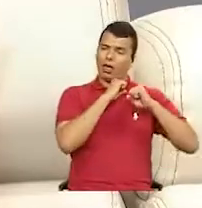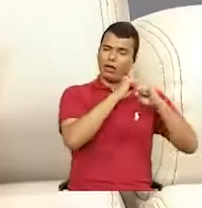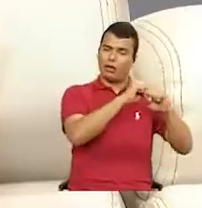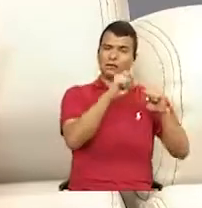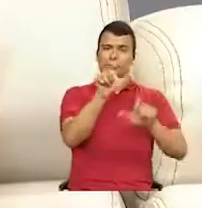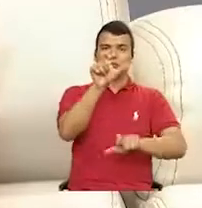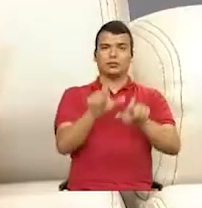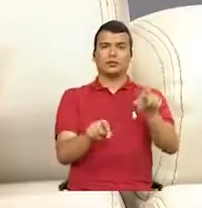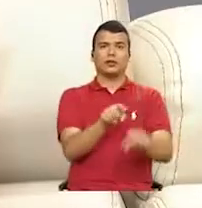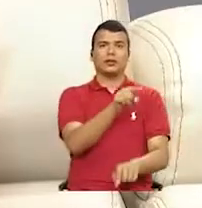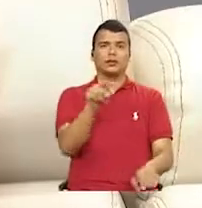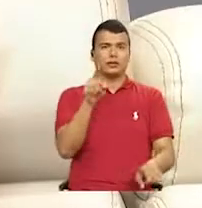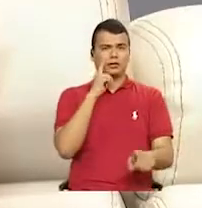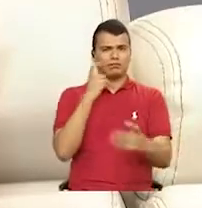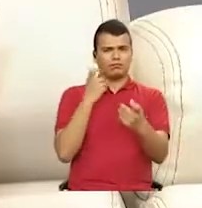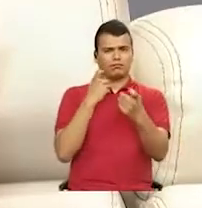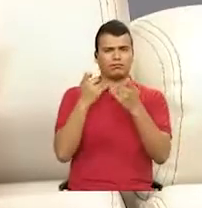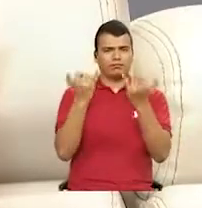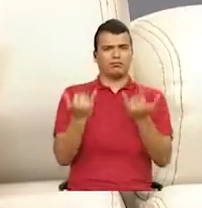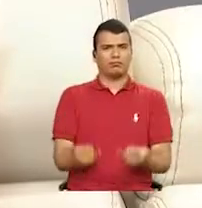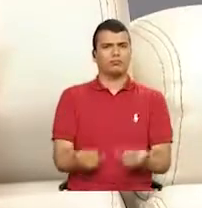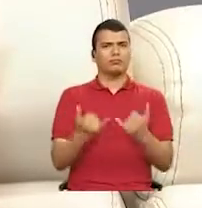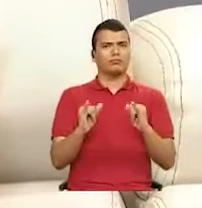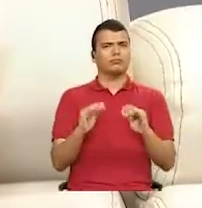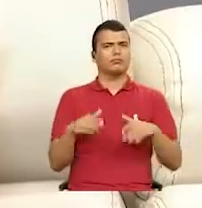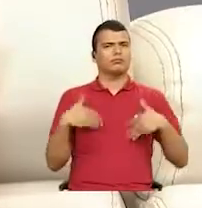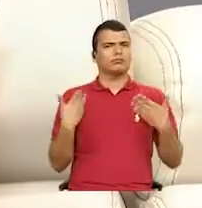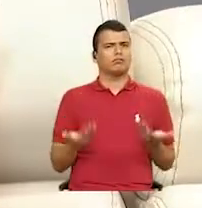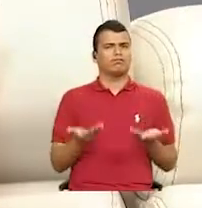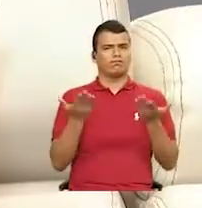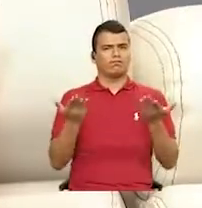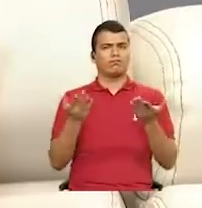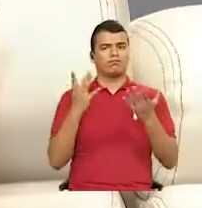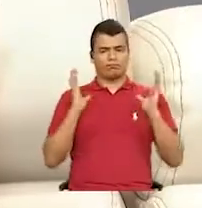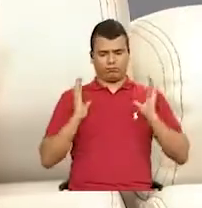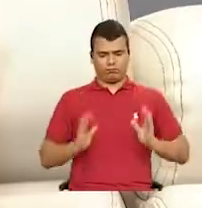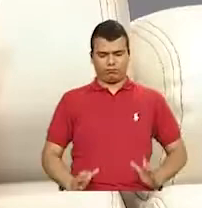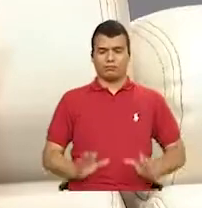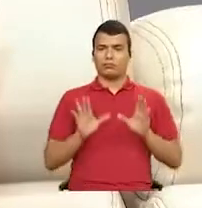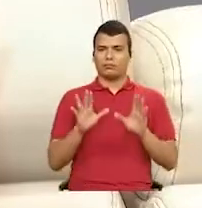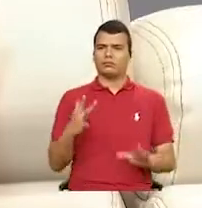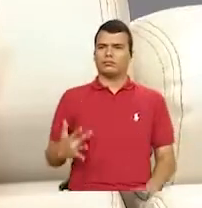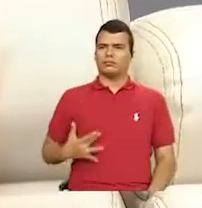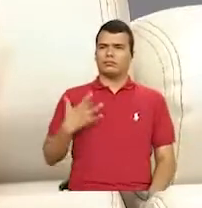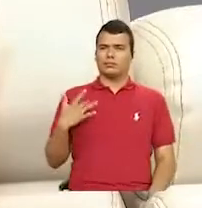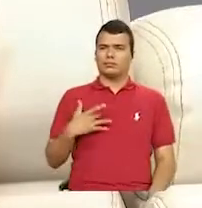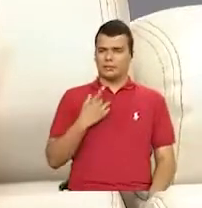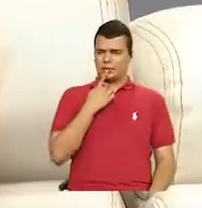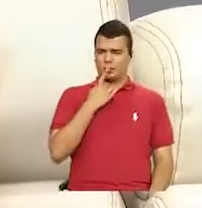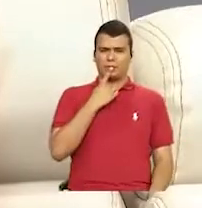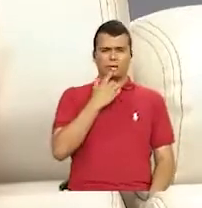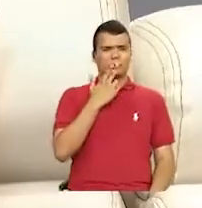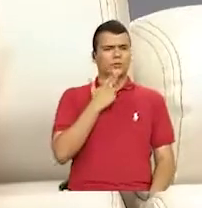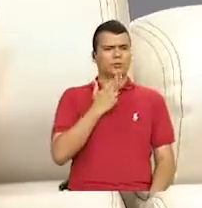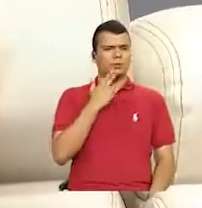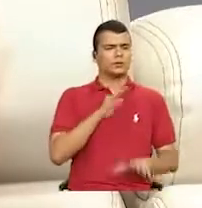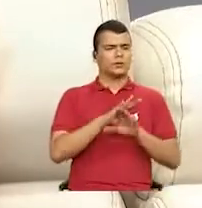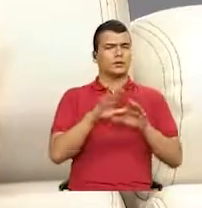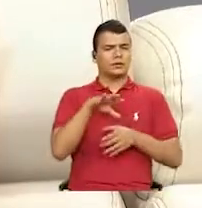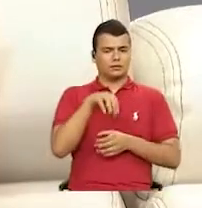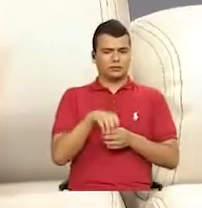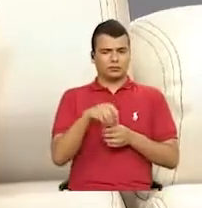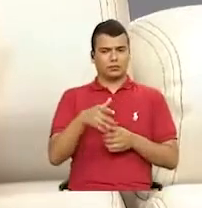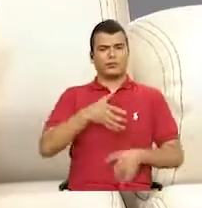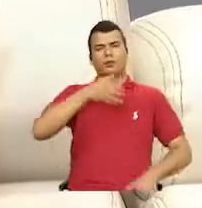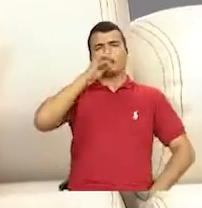para todas las personas y usted ya nos va a explicar qué es lo que pasa realmente en nuestro organismo cuando sentimos ese sabor dulce, cuando nos tomamos